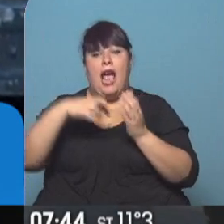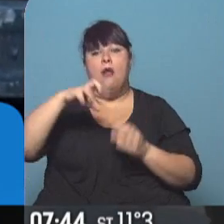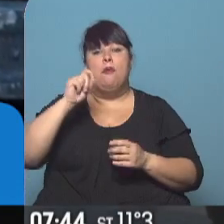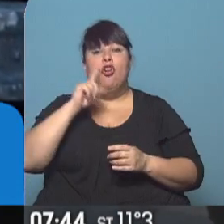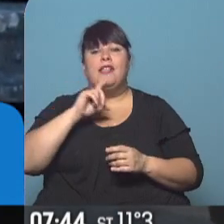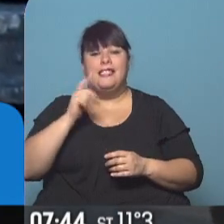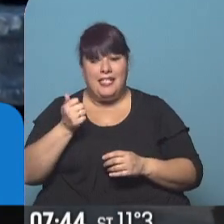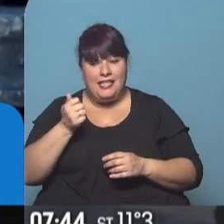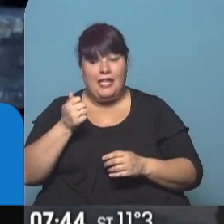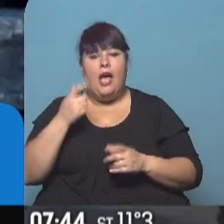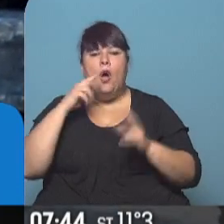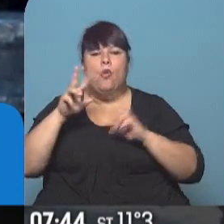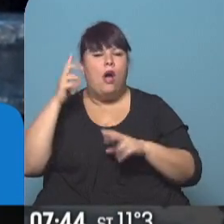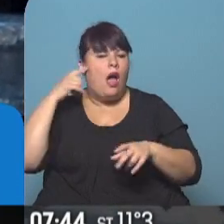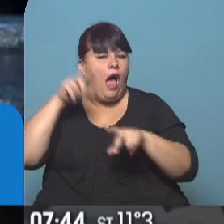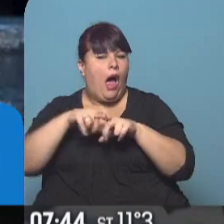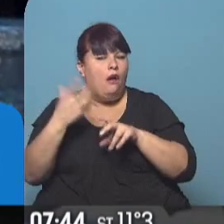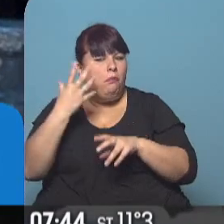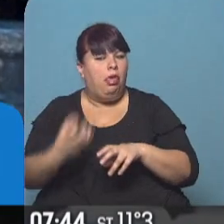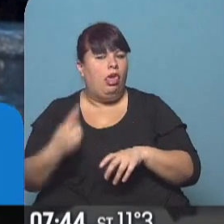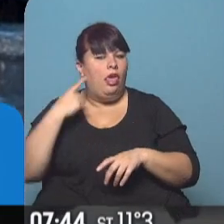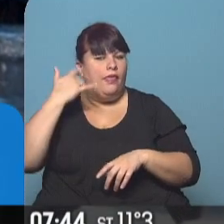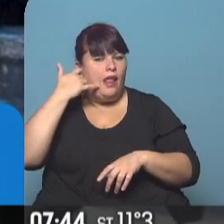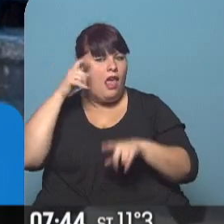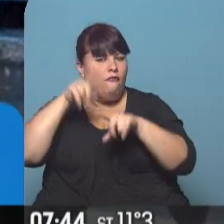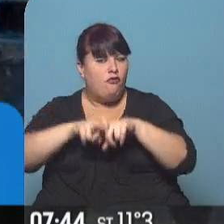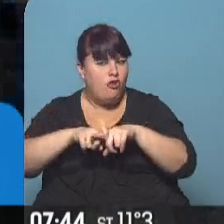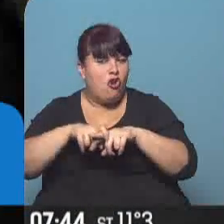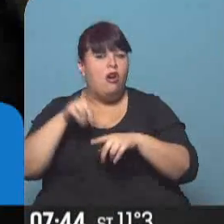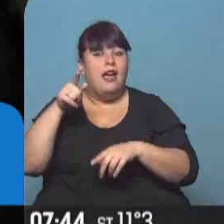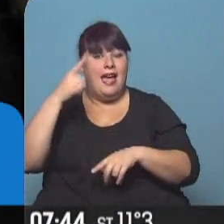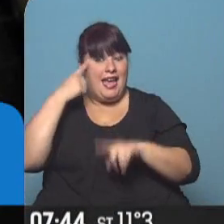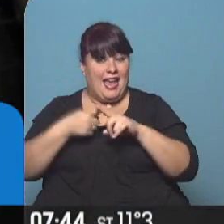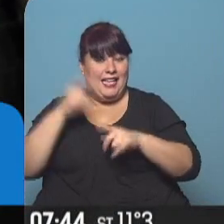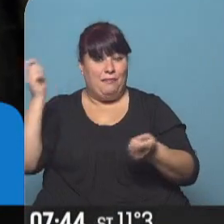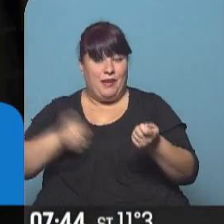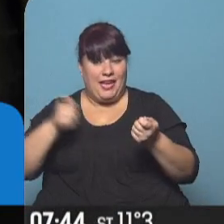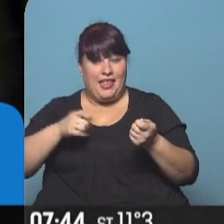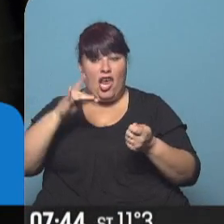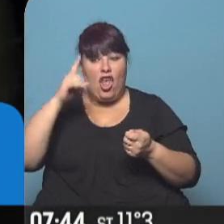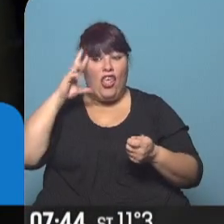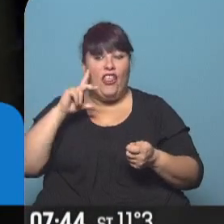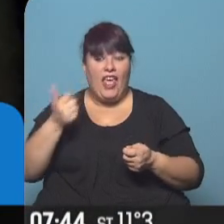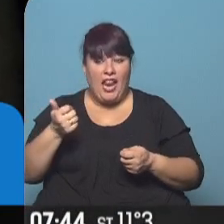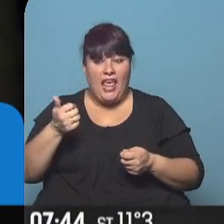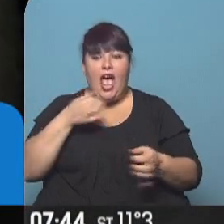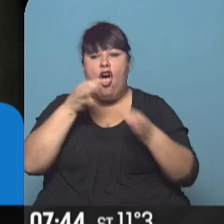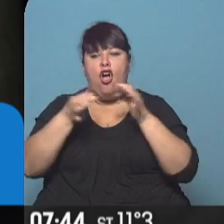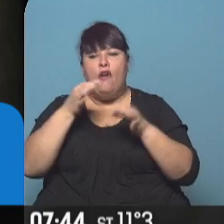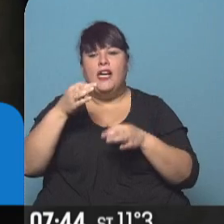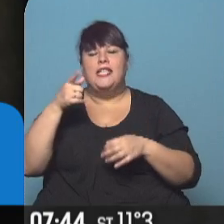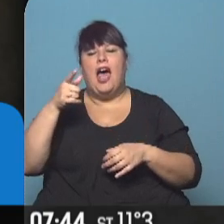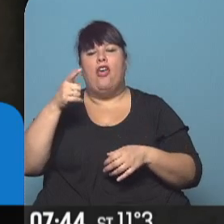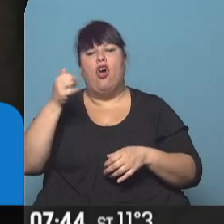se apoyó en los audios surgidos de las escuchas telefónicas en la que el ex piquetero luis d'elía dialoga con